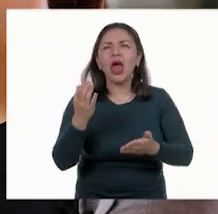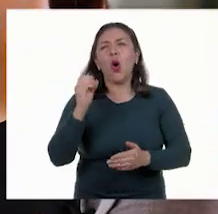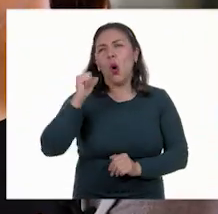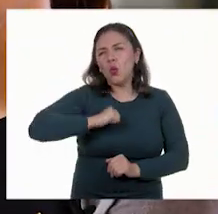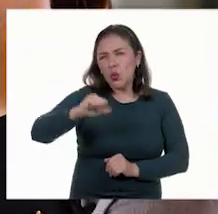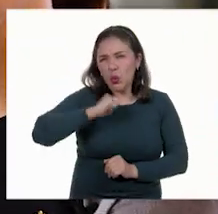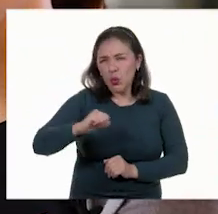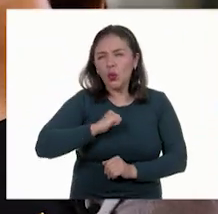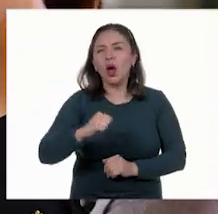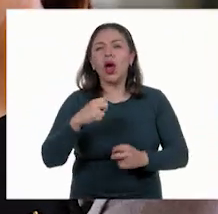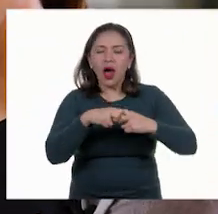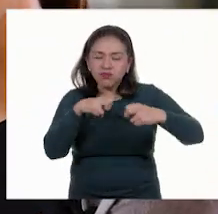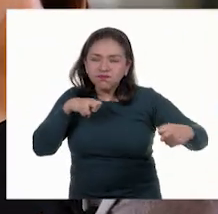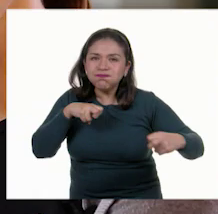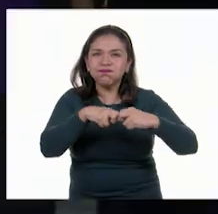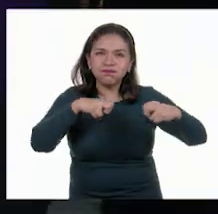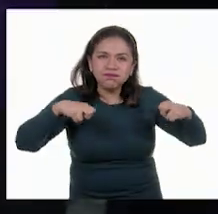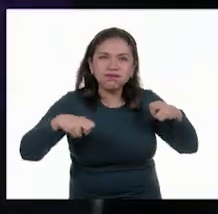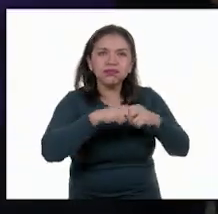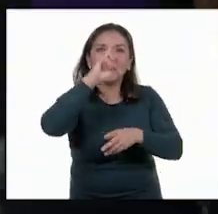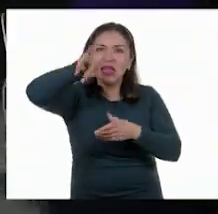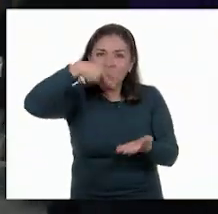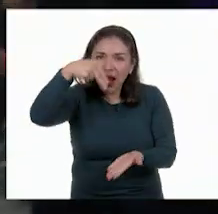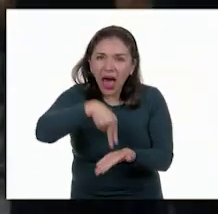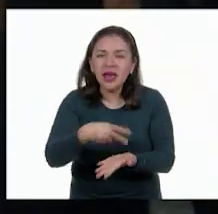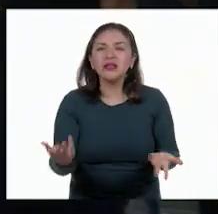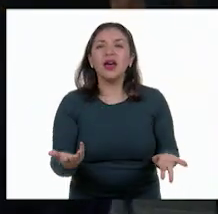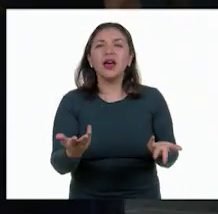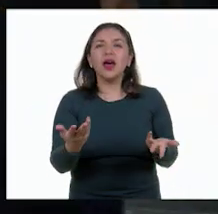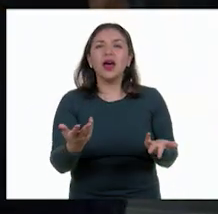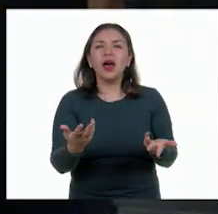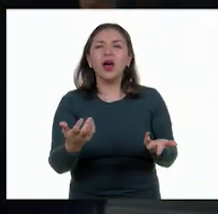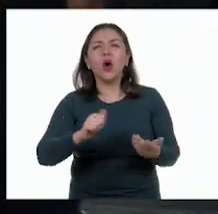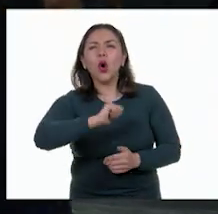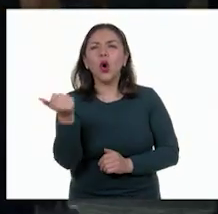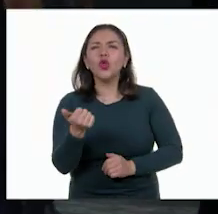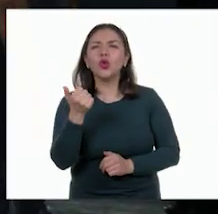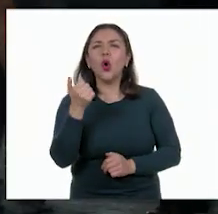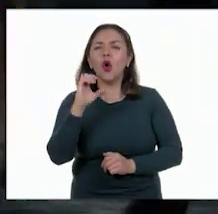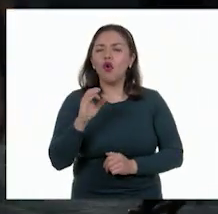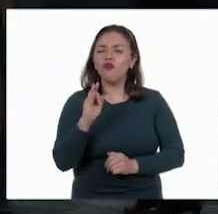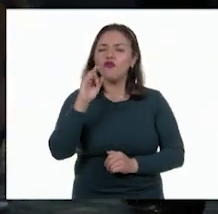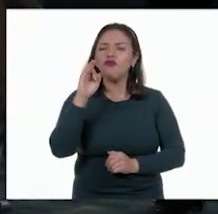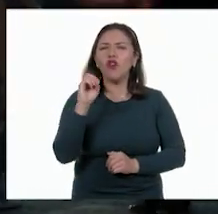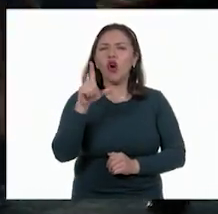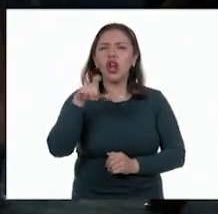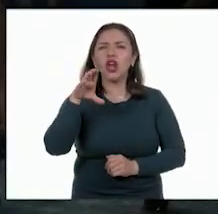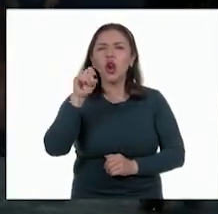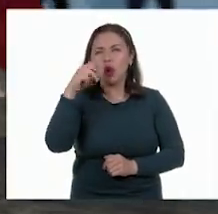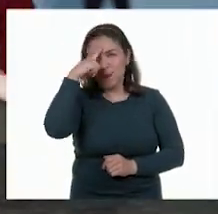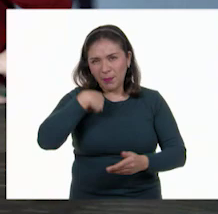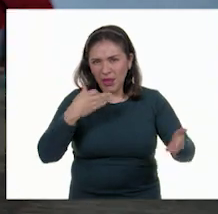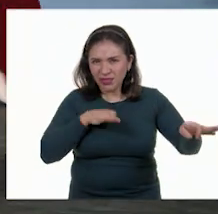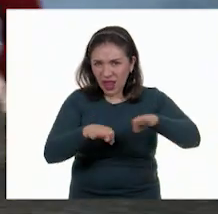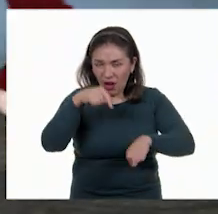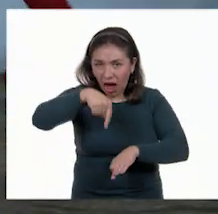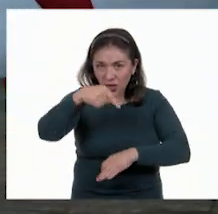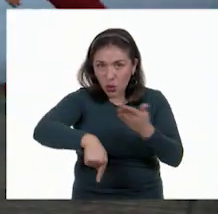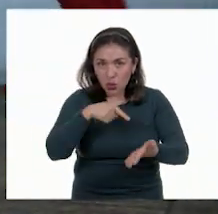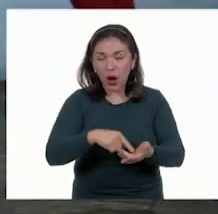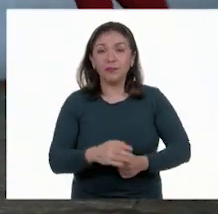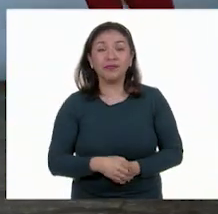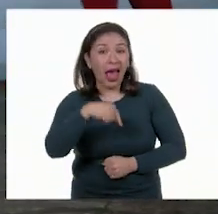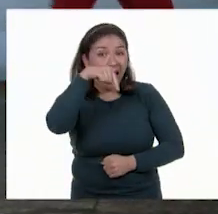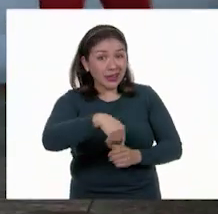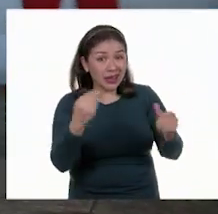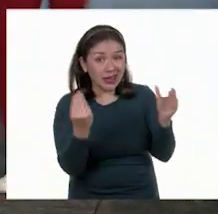estiramiento, un poco de gimnasio y folclore, que es nuestra base para el trabajo que hacemos aquí. Las clases que tenemos